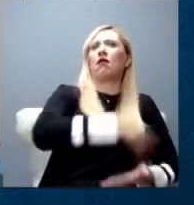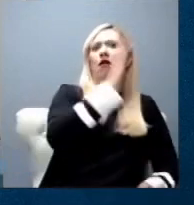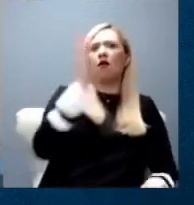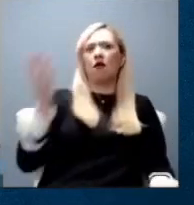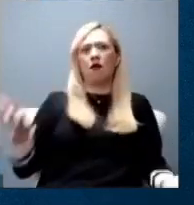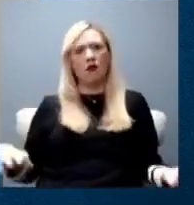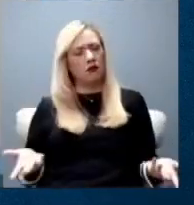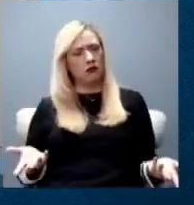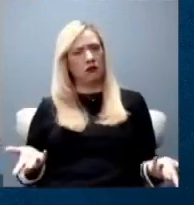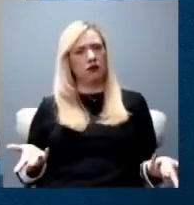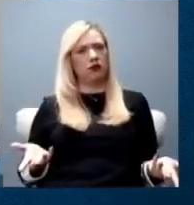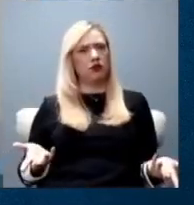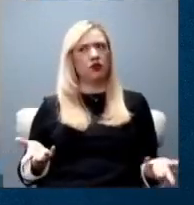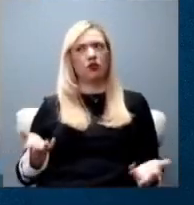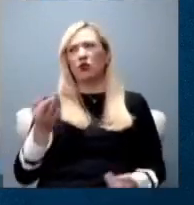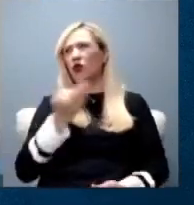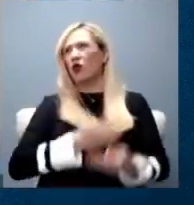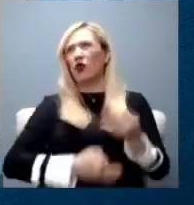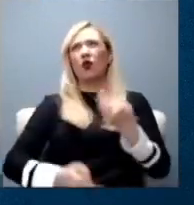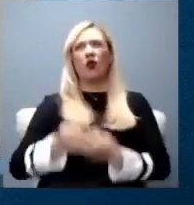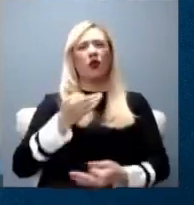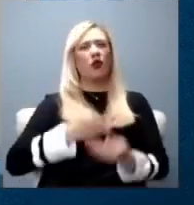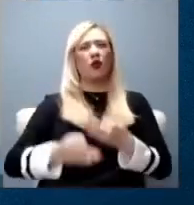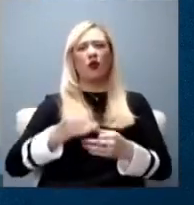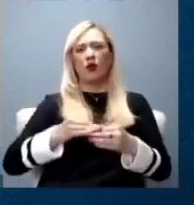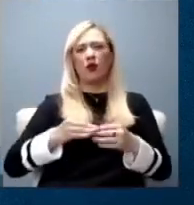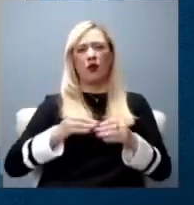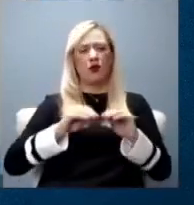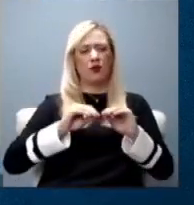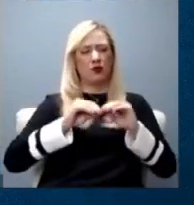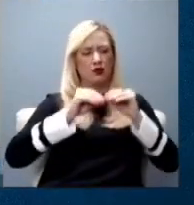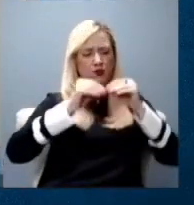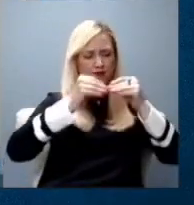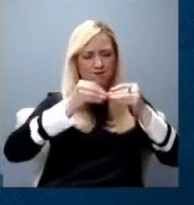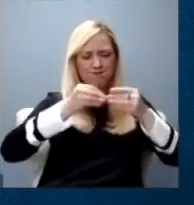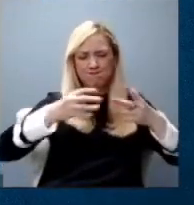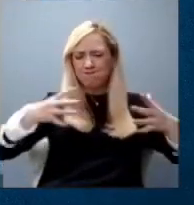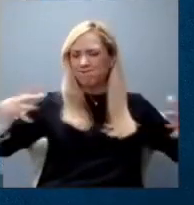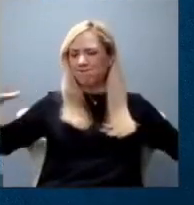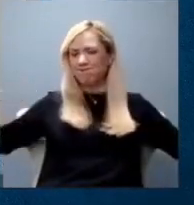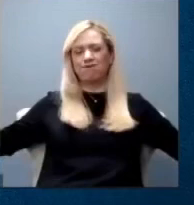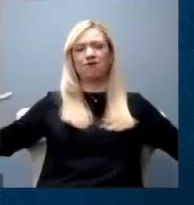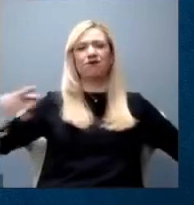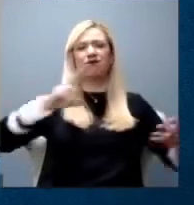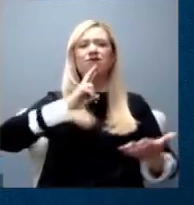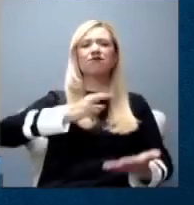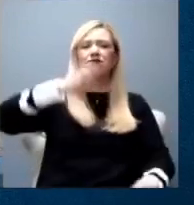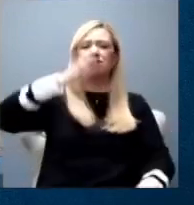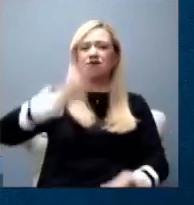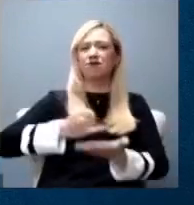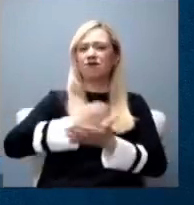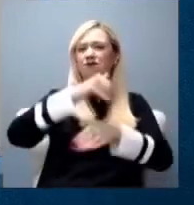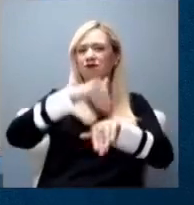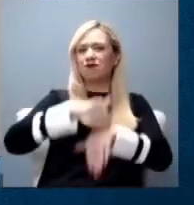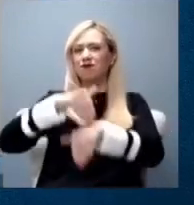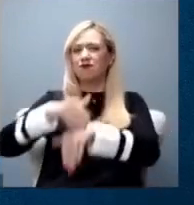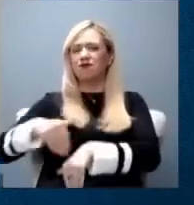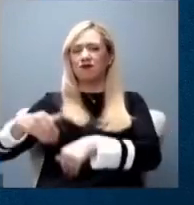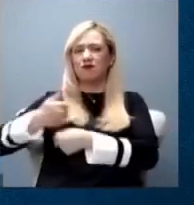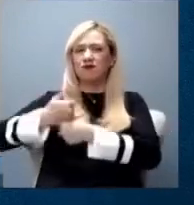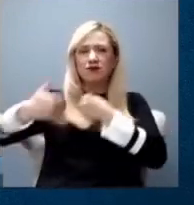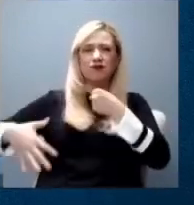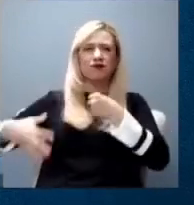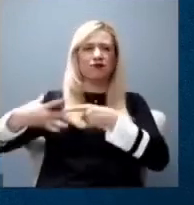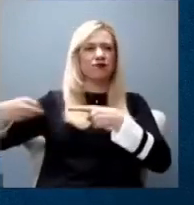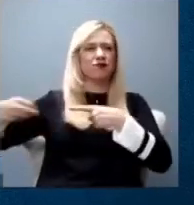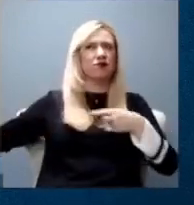decir, todo el caudal de jurisprudencia, todo el caudal de discusiones que se dan en los sistemas de